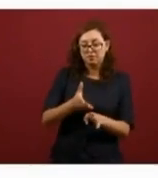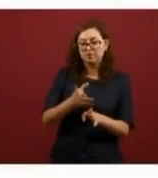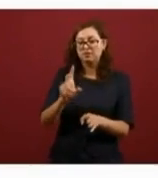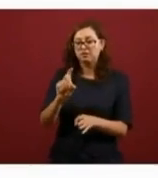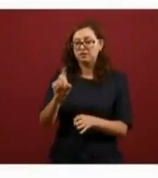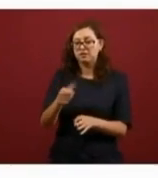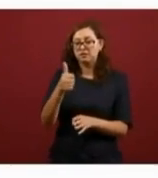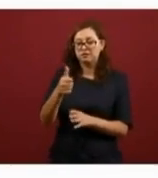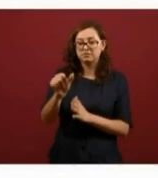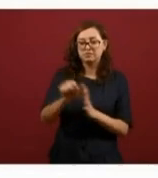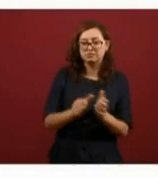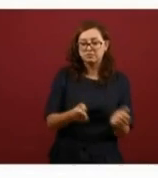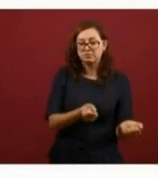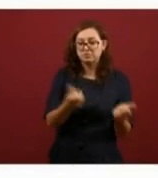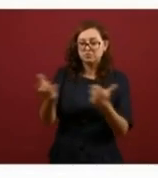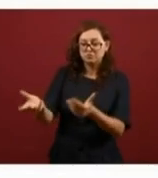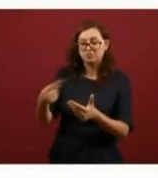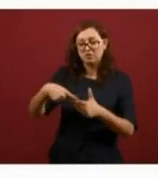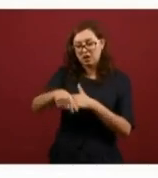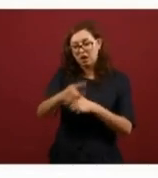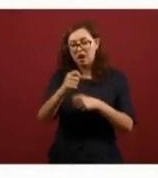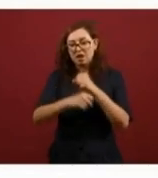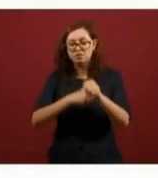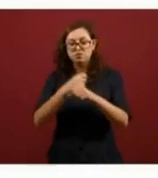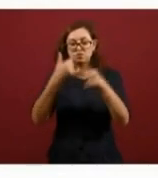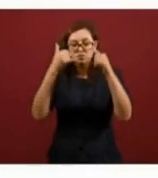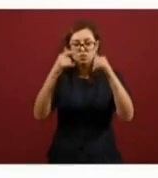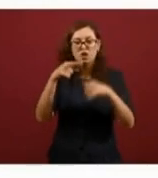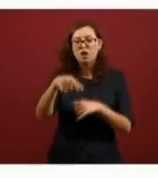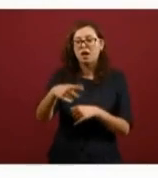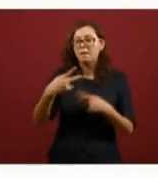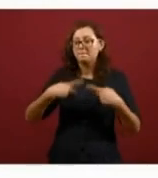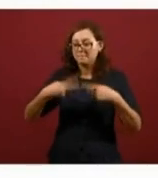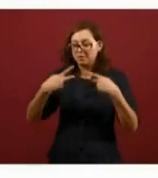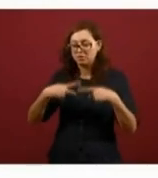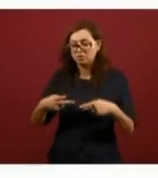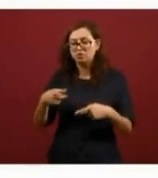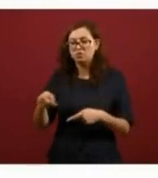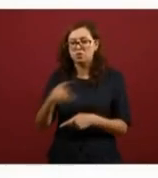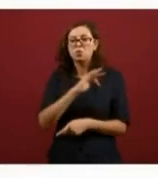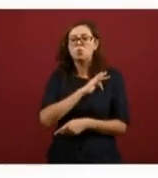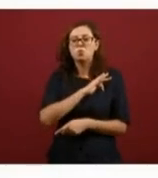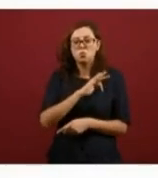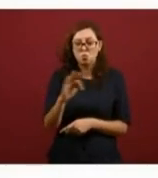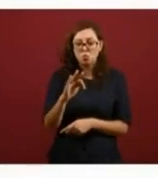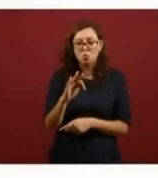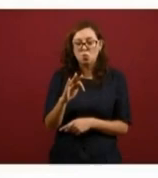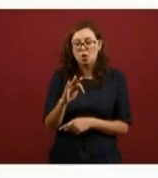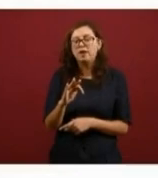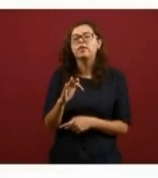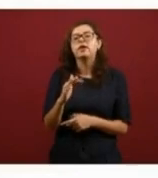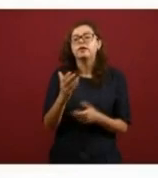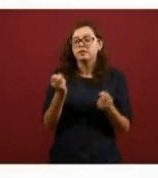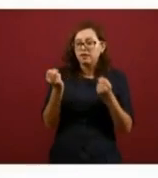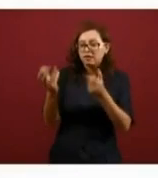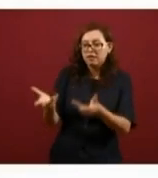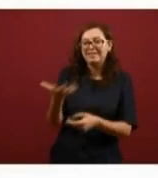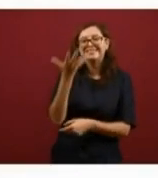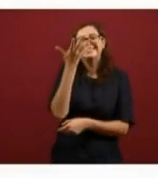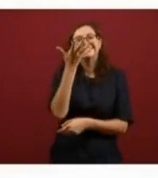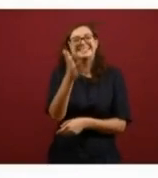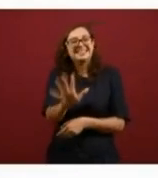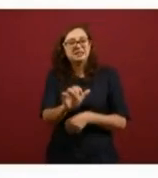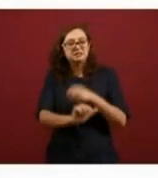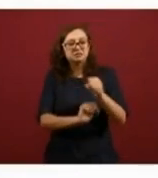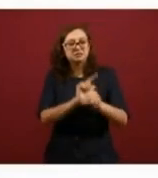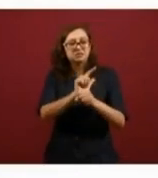especie bovino y tendrá derecho la persona física hasta 10 novillonas y o